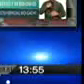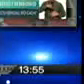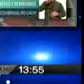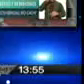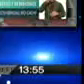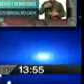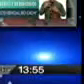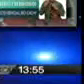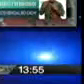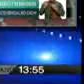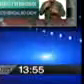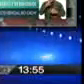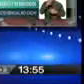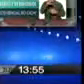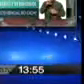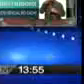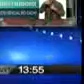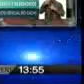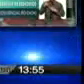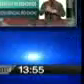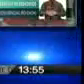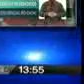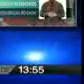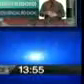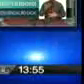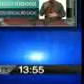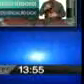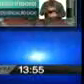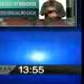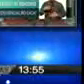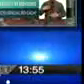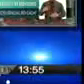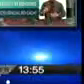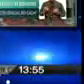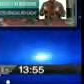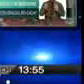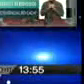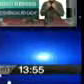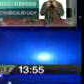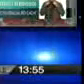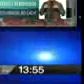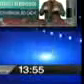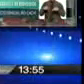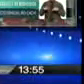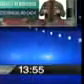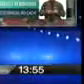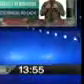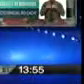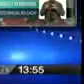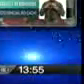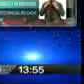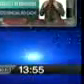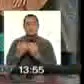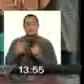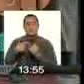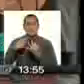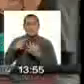presidente Ollanta Humala se encuentra en Ayacucho para la inauguración de obras de riego tecnificado del proyecto especial Río